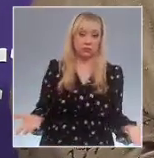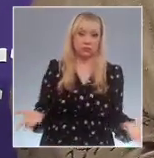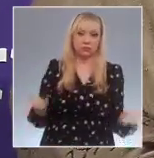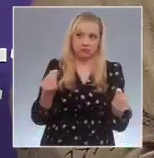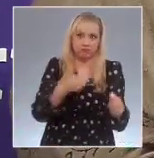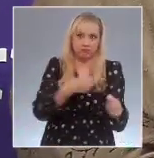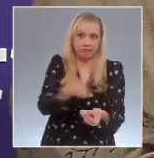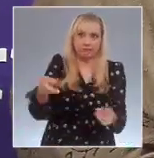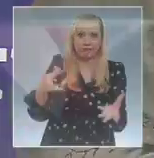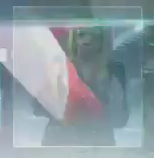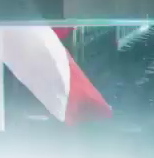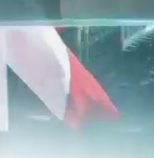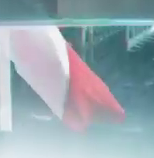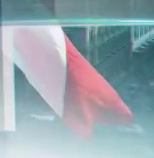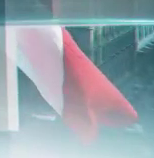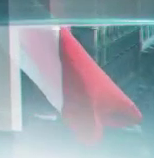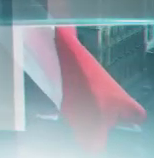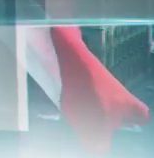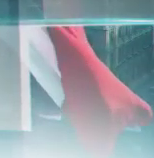Óscar González.